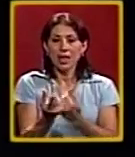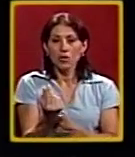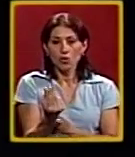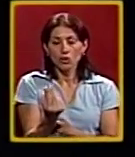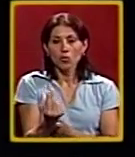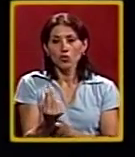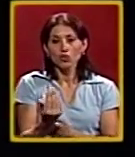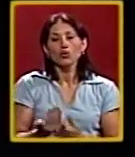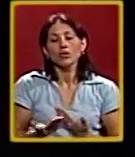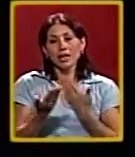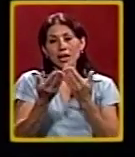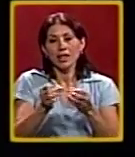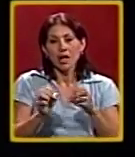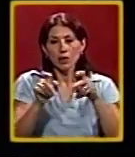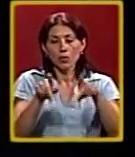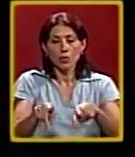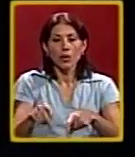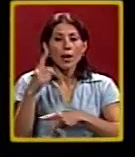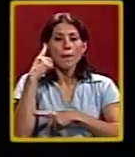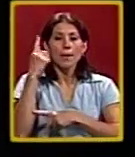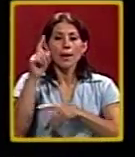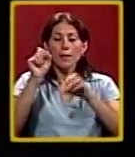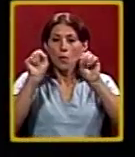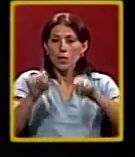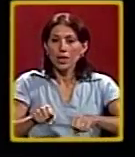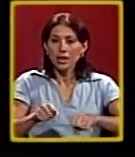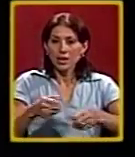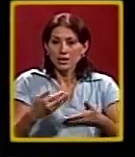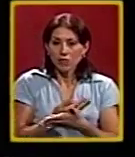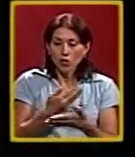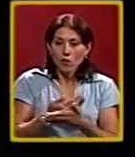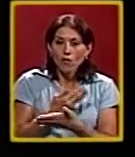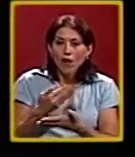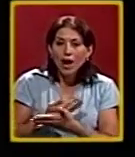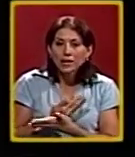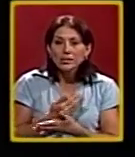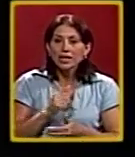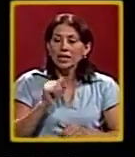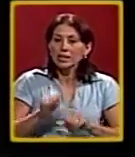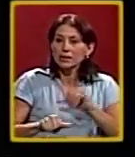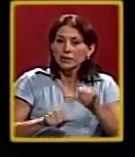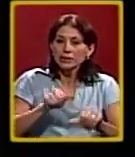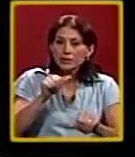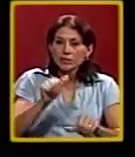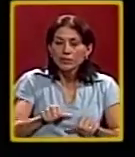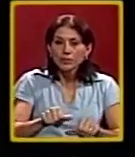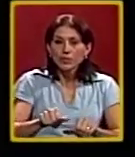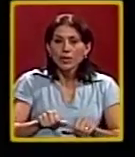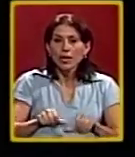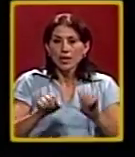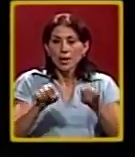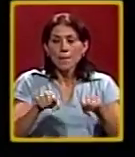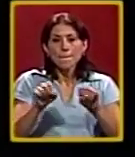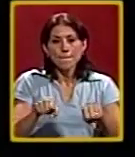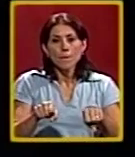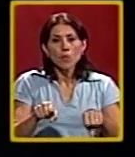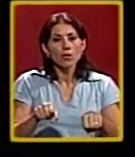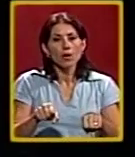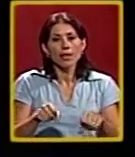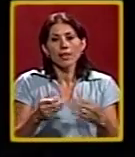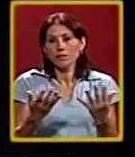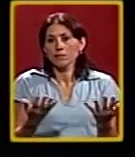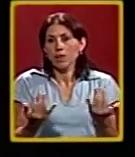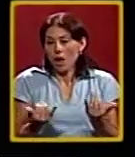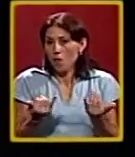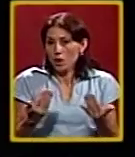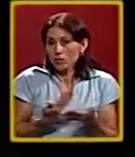dan chance de poder perfectamente renovarse, caminar, ponerse como a los mejores